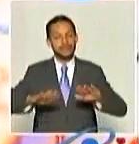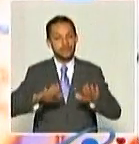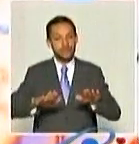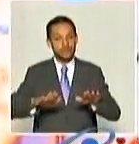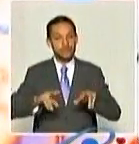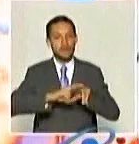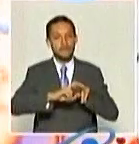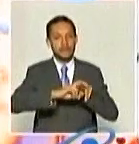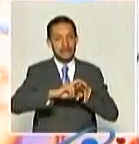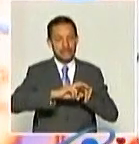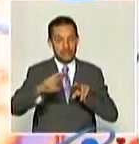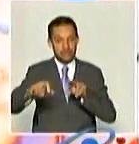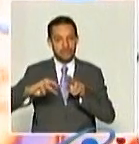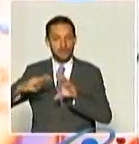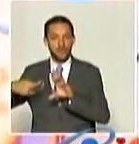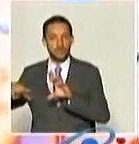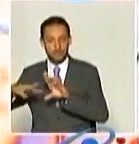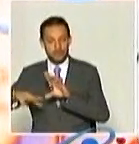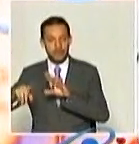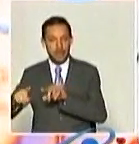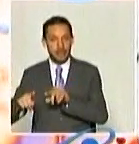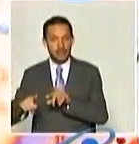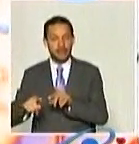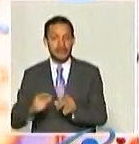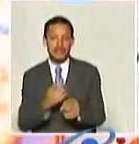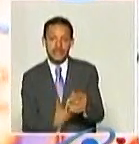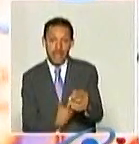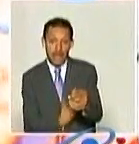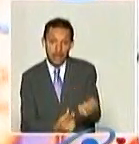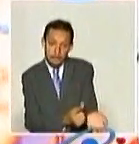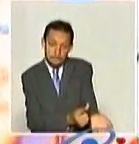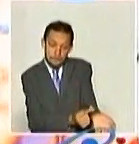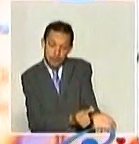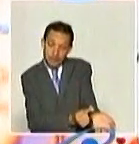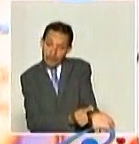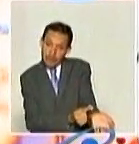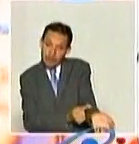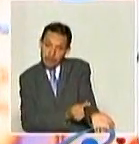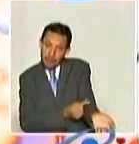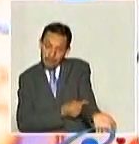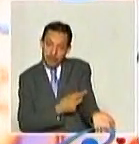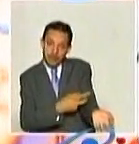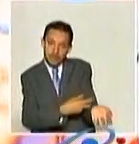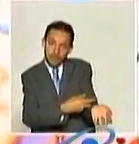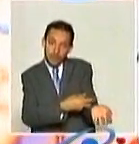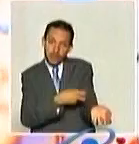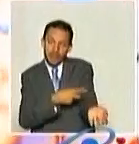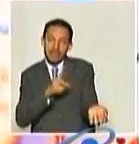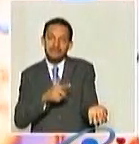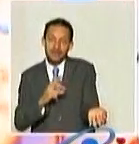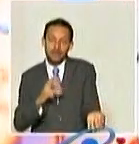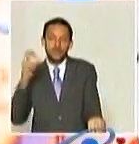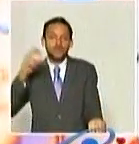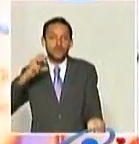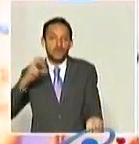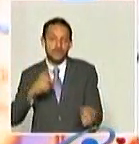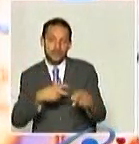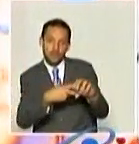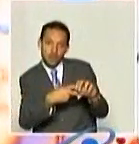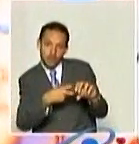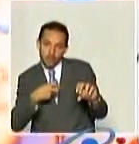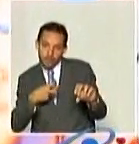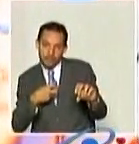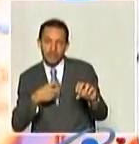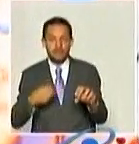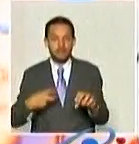el plasma rico en plaquetas ozonizado para aquellas enfermedades degenerativas como la artrosis, hernias discales. Funciona muy